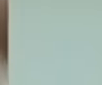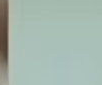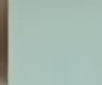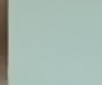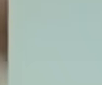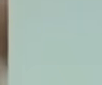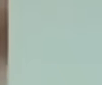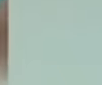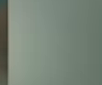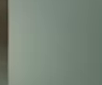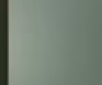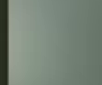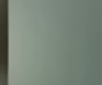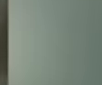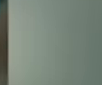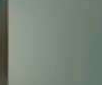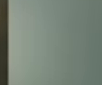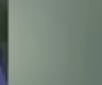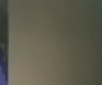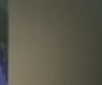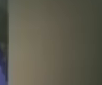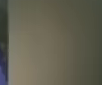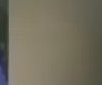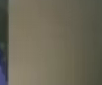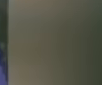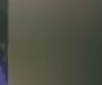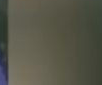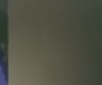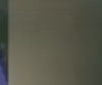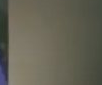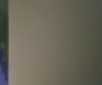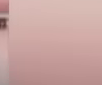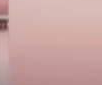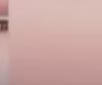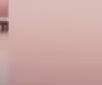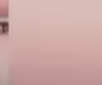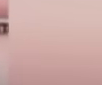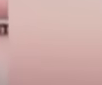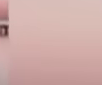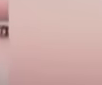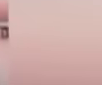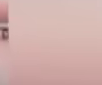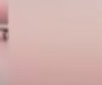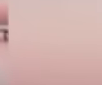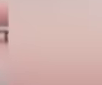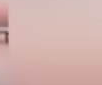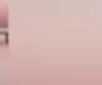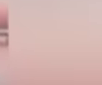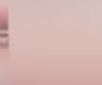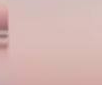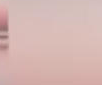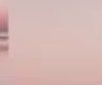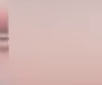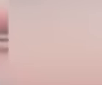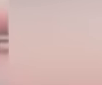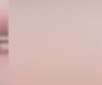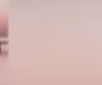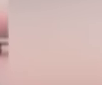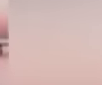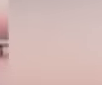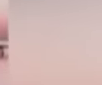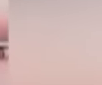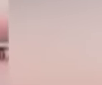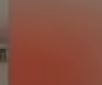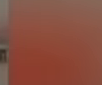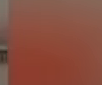diarrea que es redes sociales, no te lo tomes en serio. No te lo tomes en serio para nada. Hay un problema que nosotros como humanos le tenemos miedo